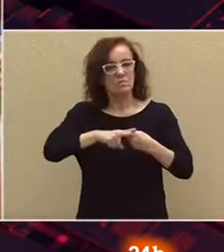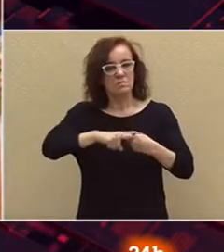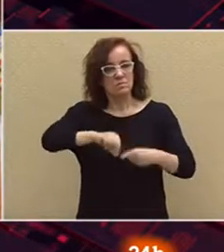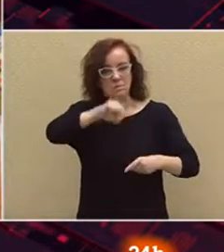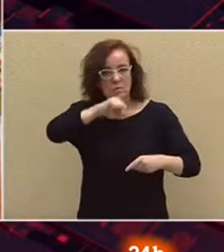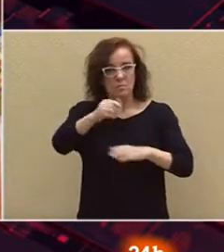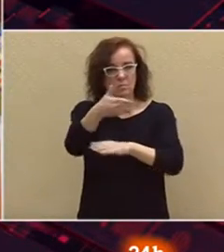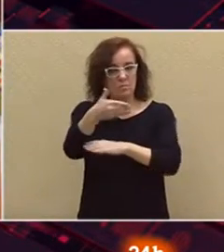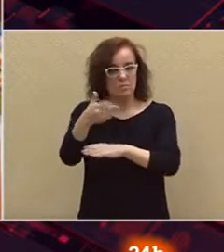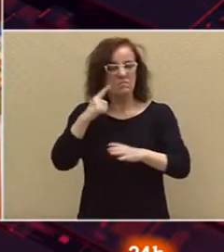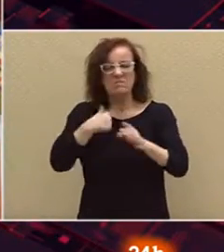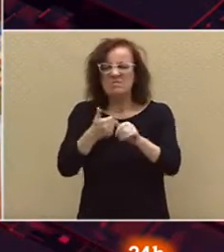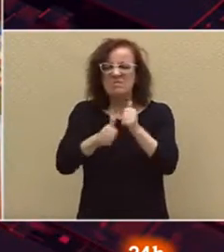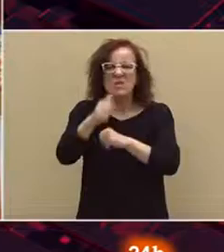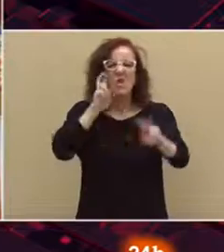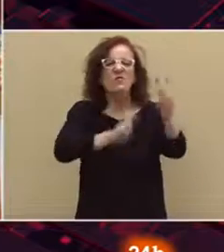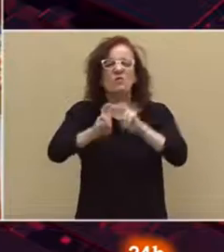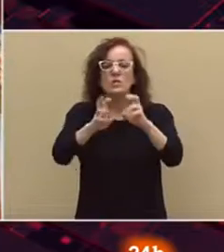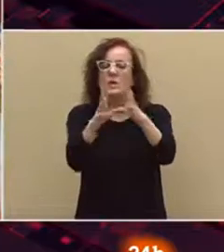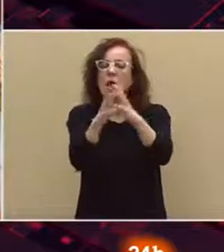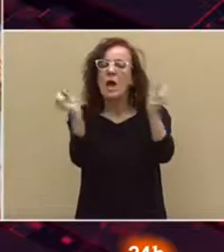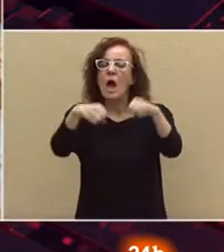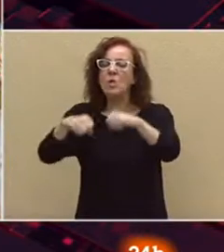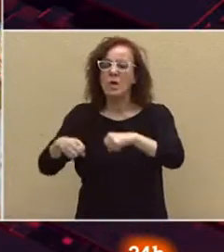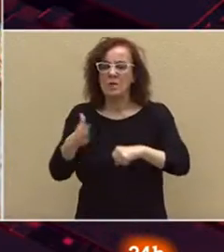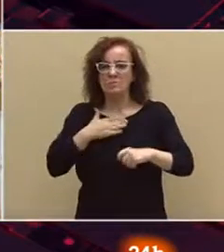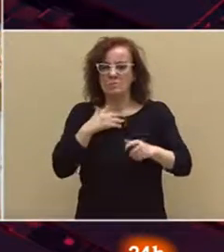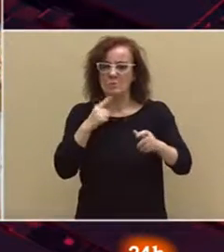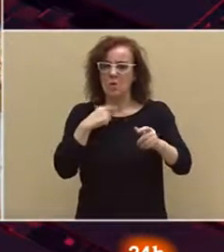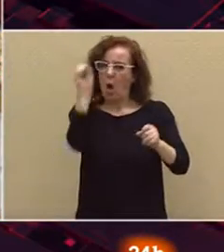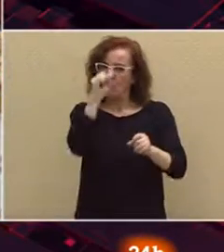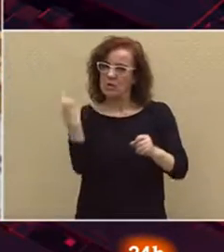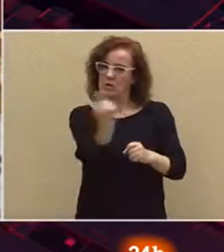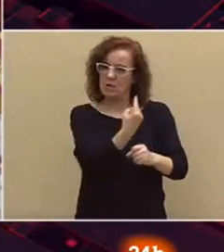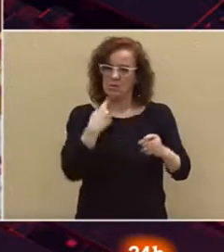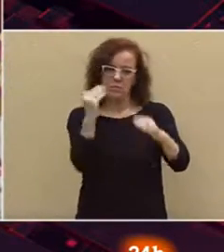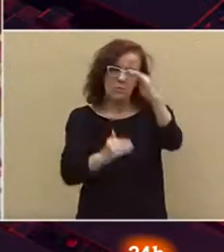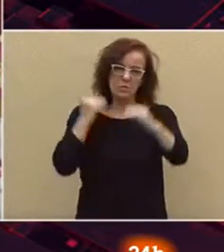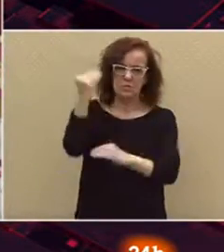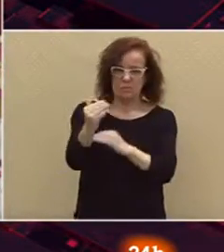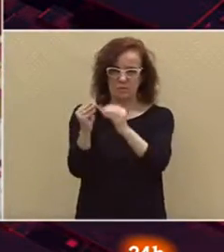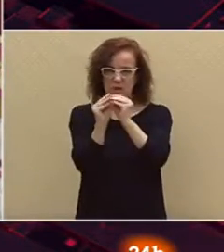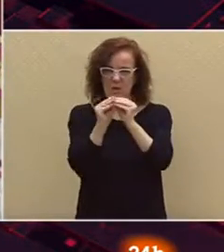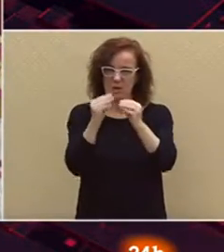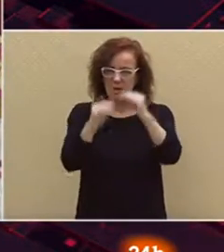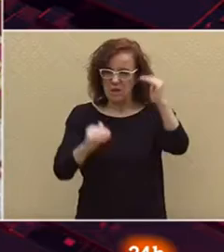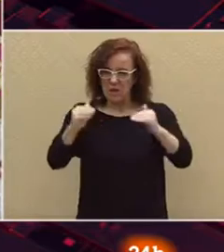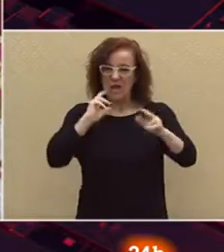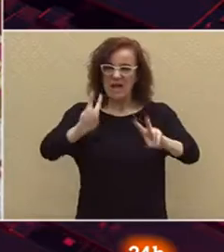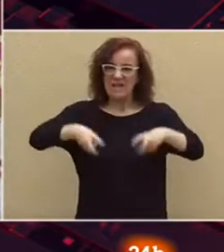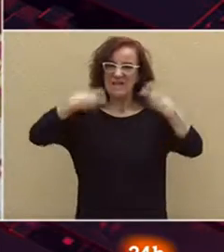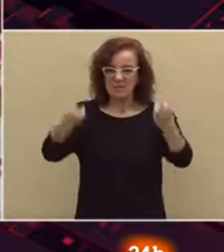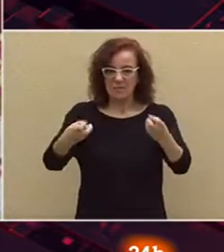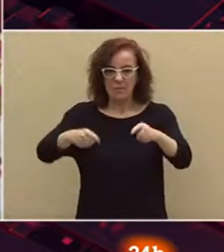anteponiendo la búsqueda del acuerdo a sus propias posiciones, superando la disyuntiva entre reforma y ruptura